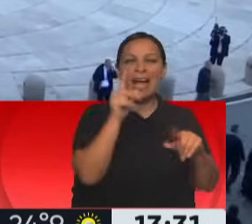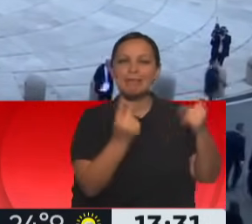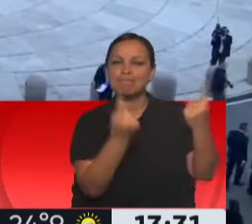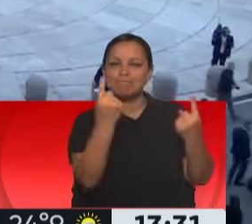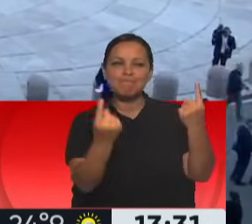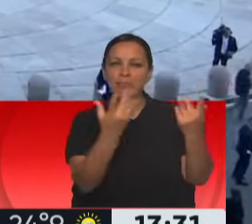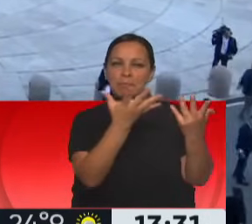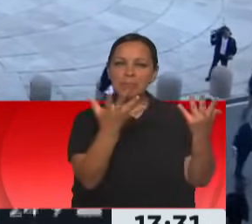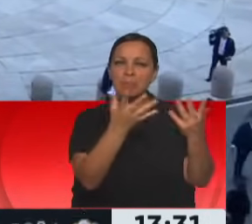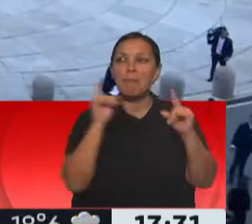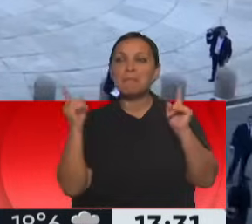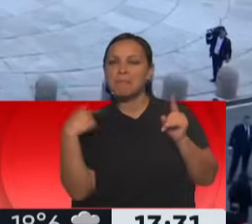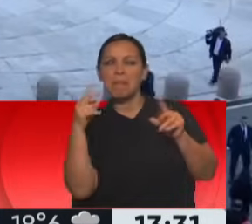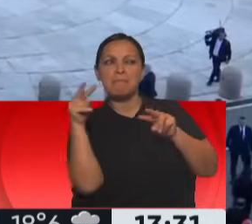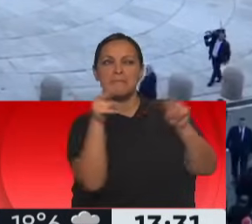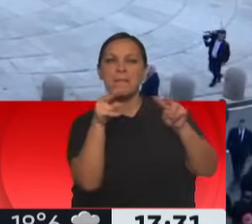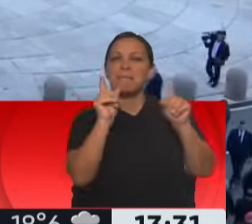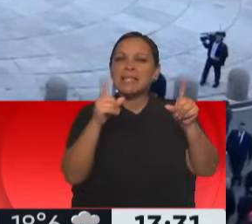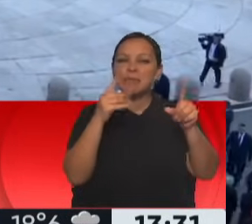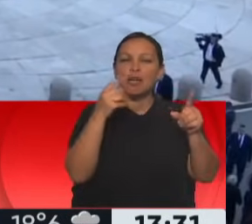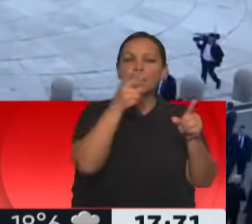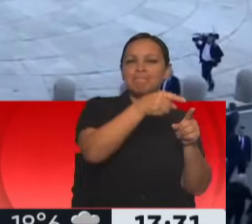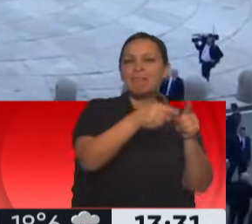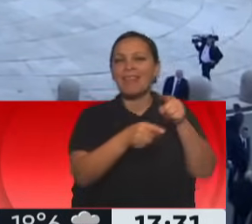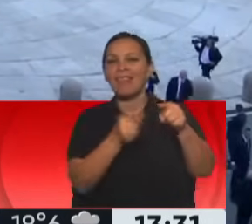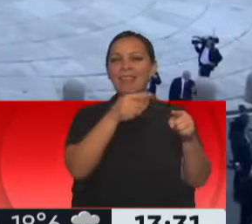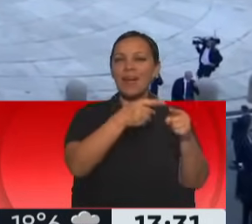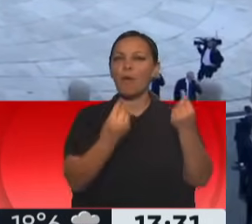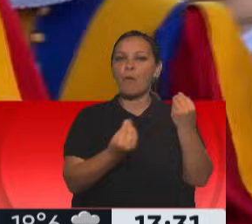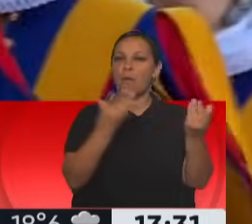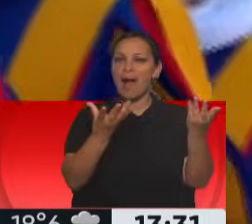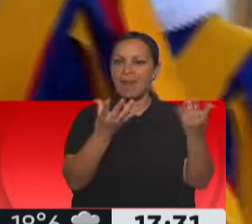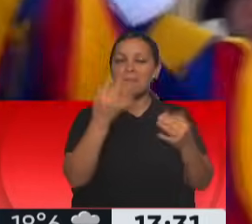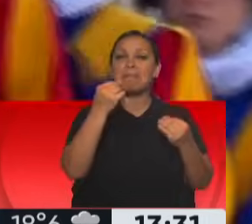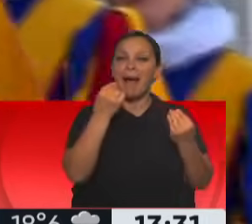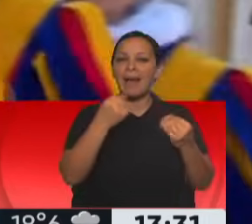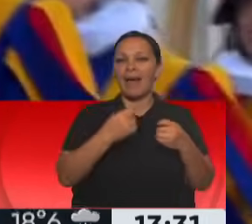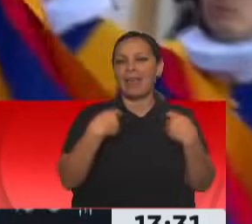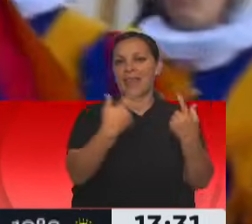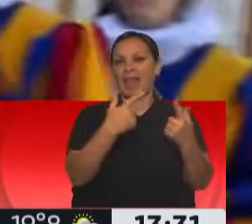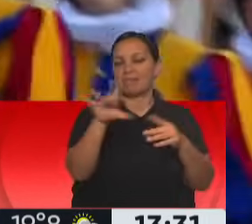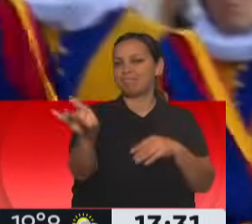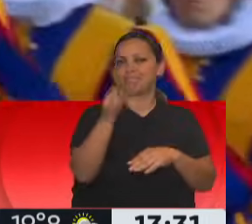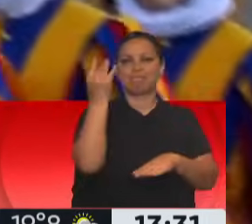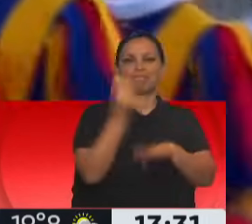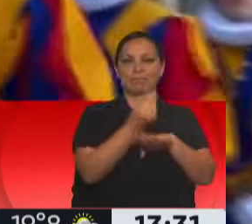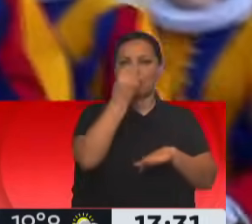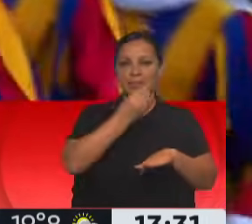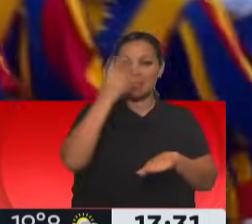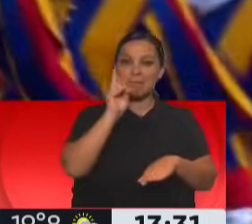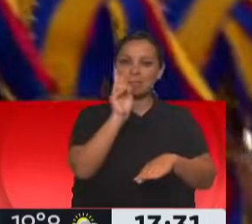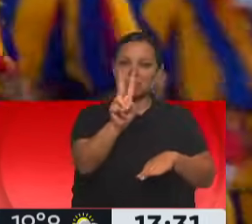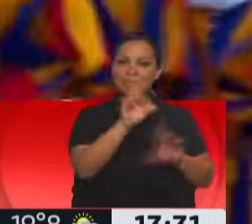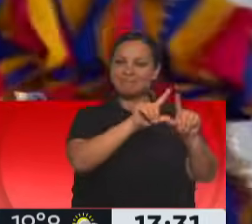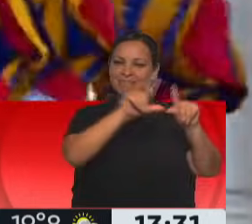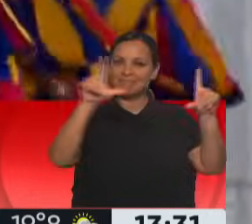luego los propios purpurados van tomando posiciones allí adentro como para poder dar esta elección. Miren esta imagen, llega